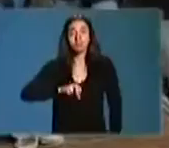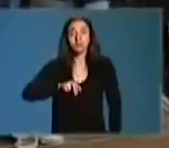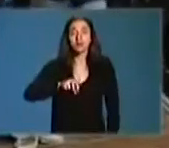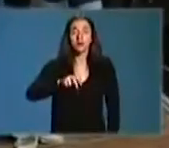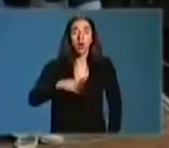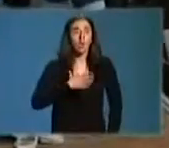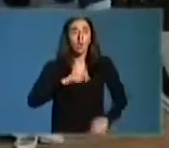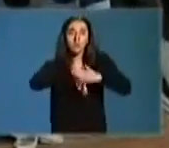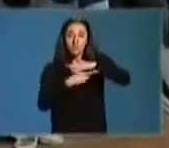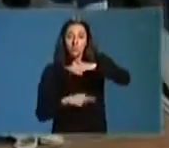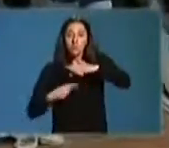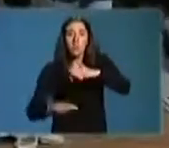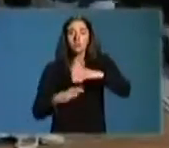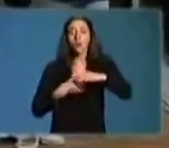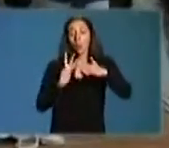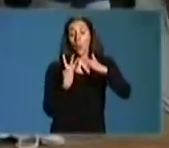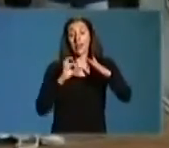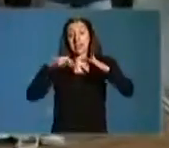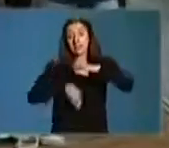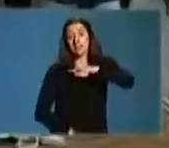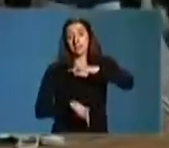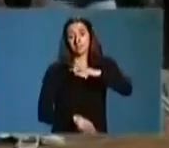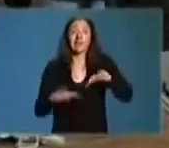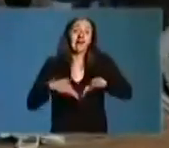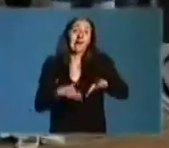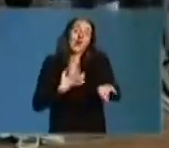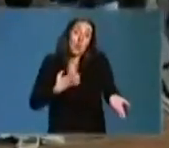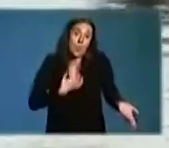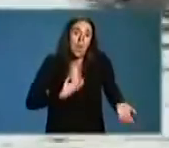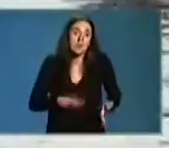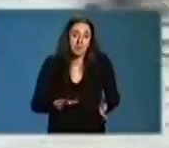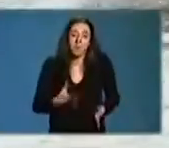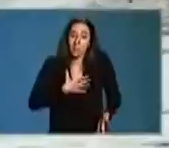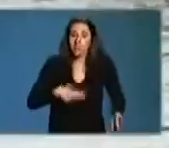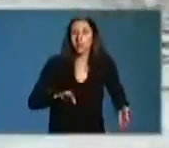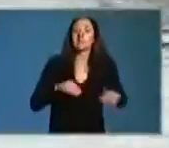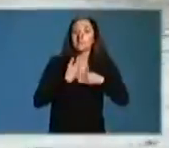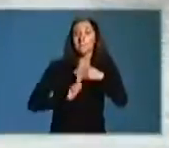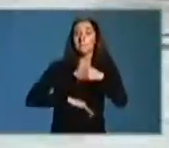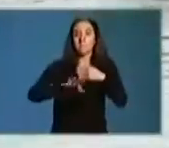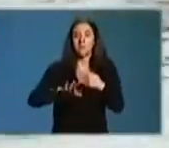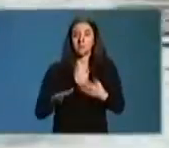o industrial hasta 40 metros no me hago caso pero bueno pues si buceando puedo decir por arriba